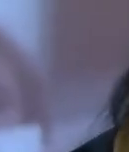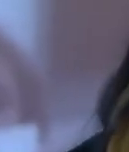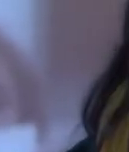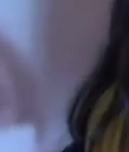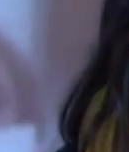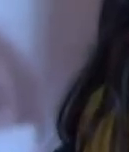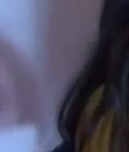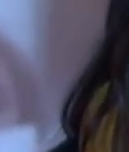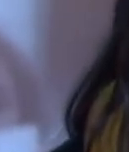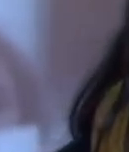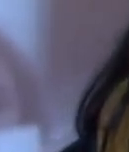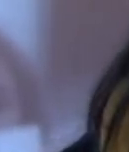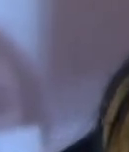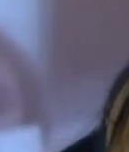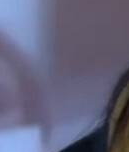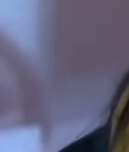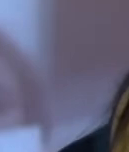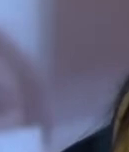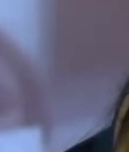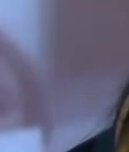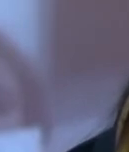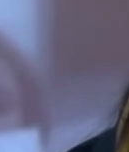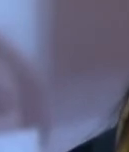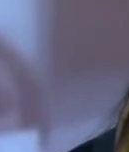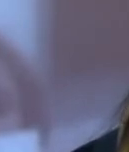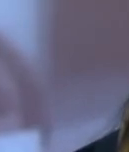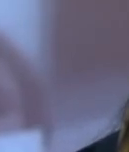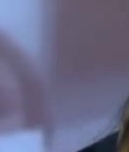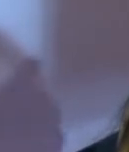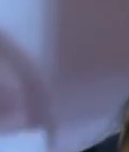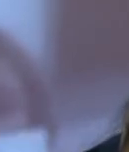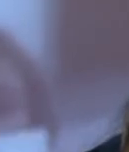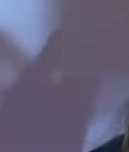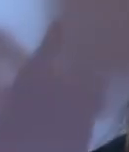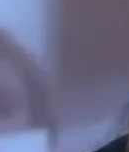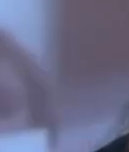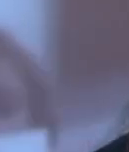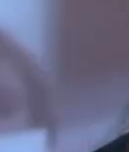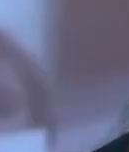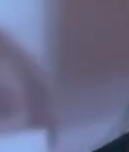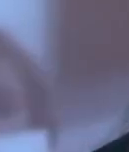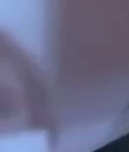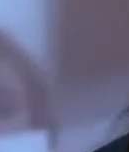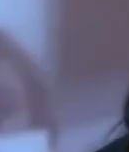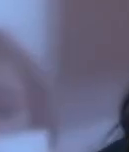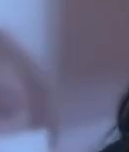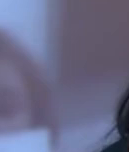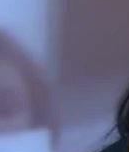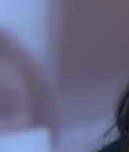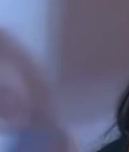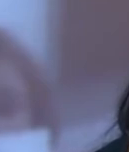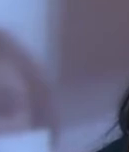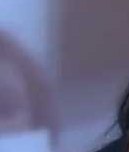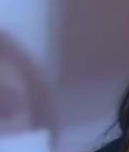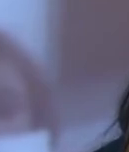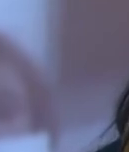creadores de toda la ciudad en muchas categorías, en muchas disciplinas. Allí hay gente que se dedica a poesía, a literatura, a los